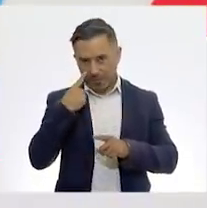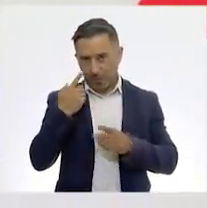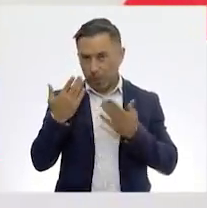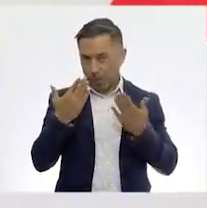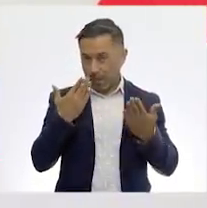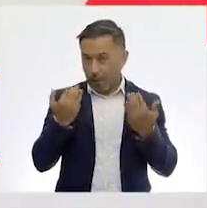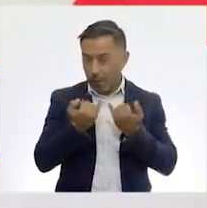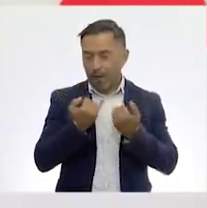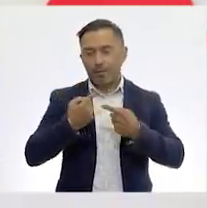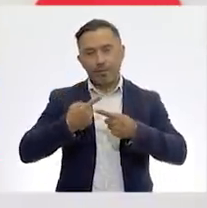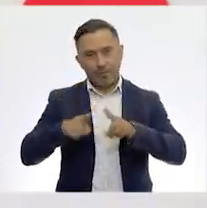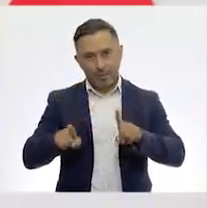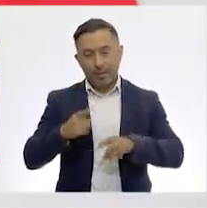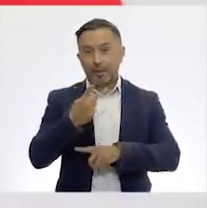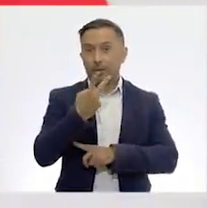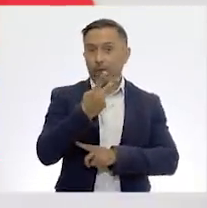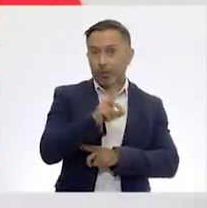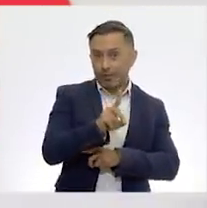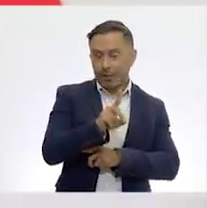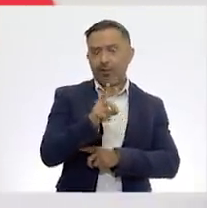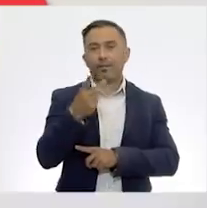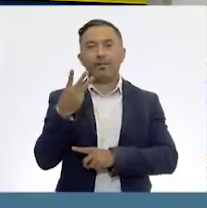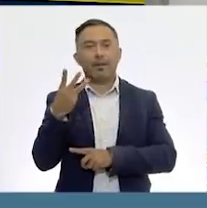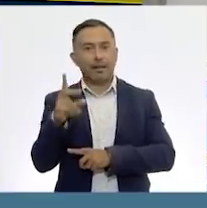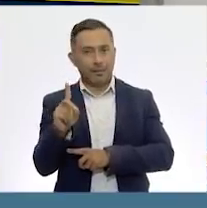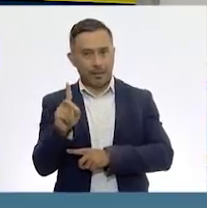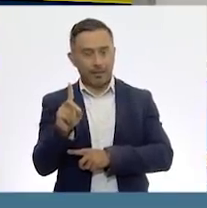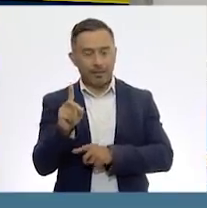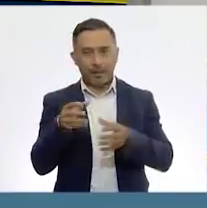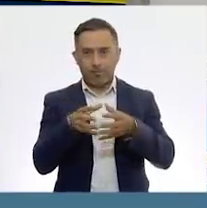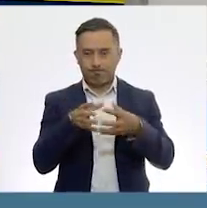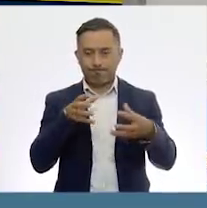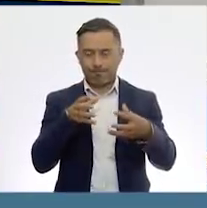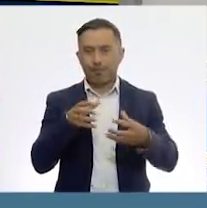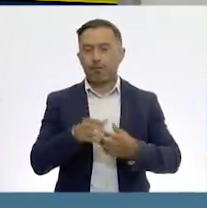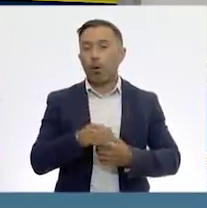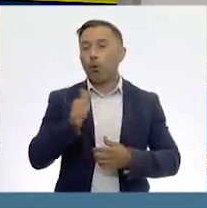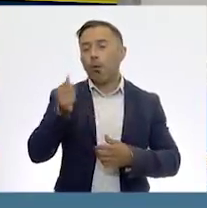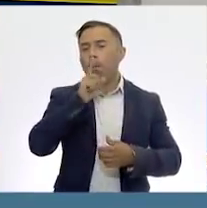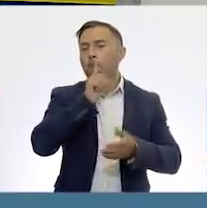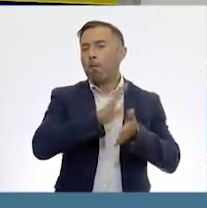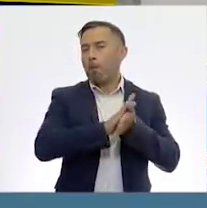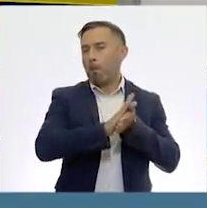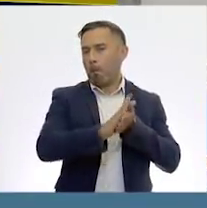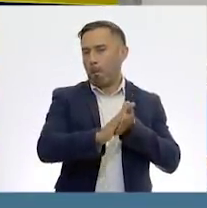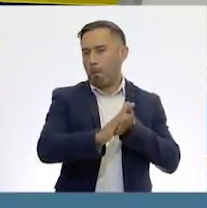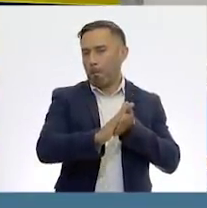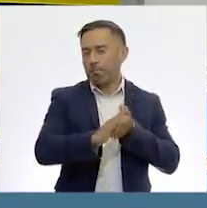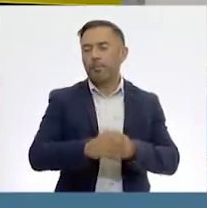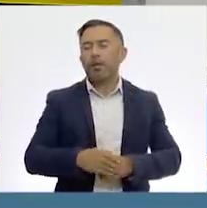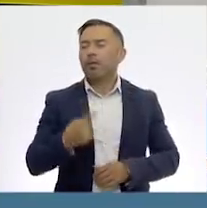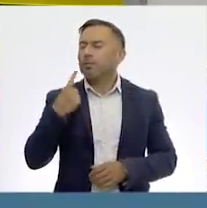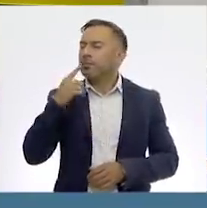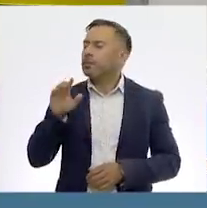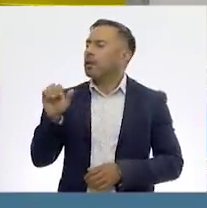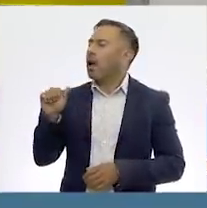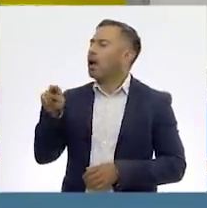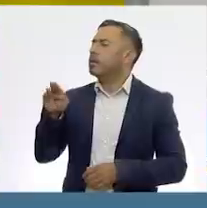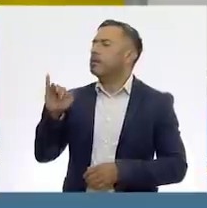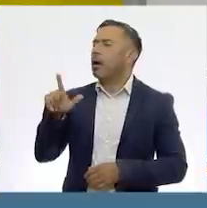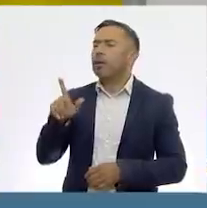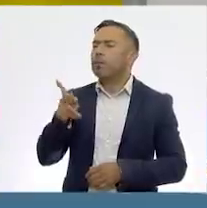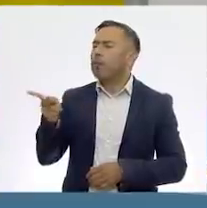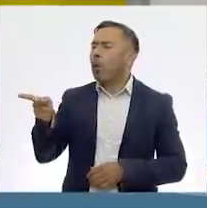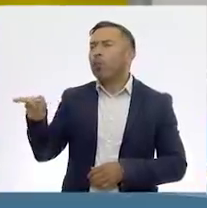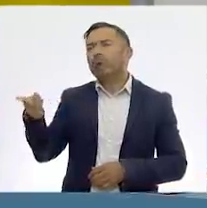¿Sale? Entonces, bueno, para ello, ¿te has preguntado tú, Aníbal, o has visto que